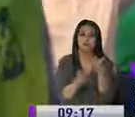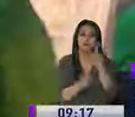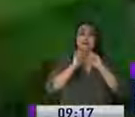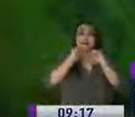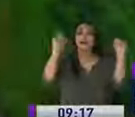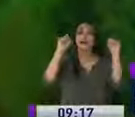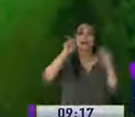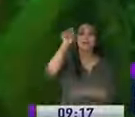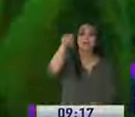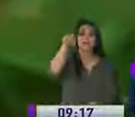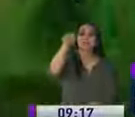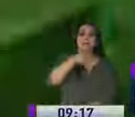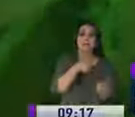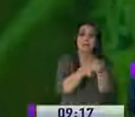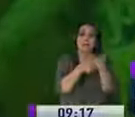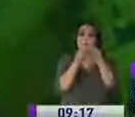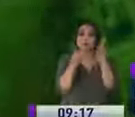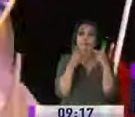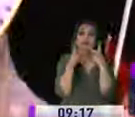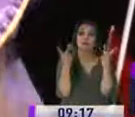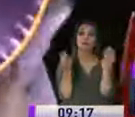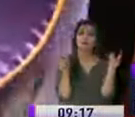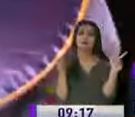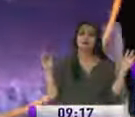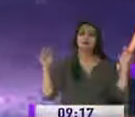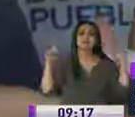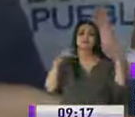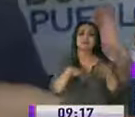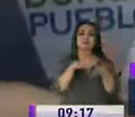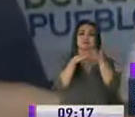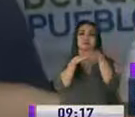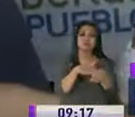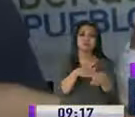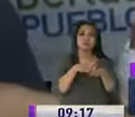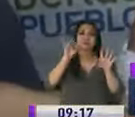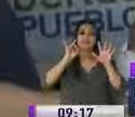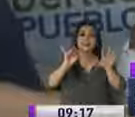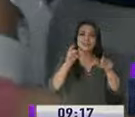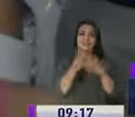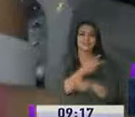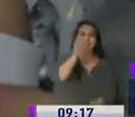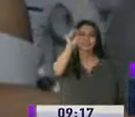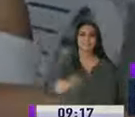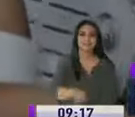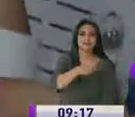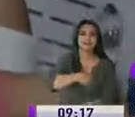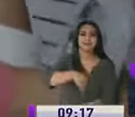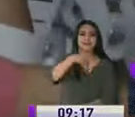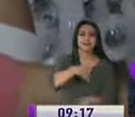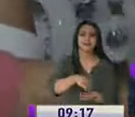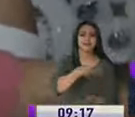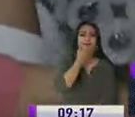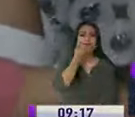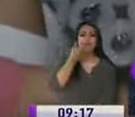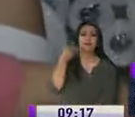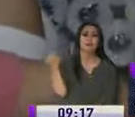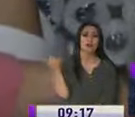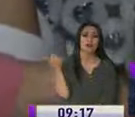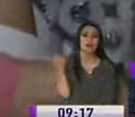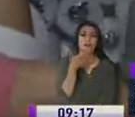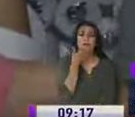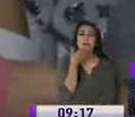del sí en el referendo y consulta popular manifestaron cientos de simpatizantes. Siete veces sí, Manabí. Lo mejor que